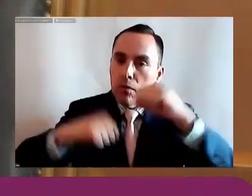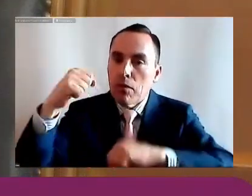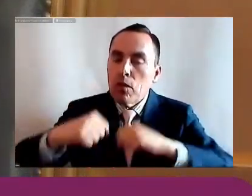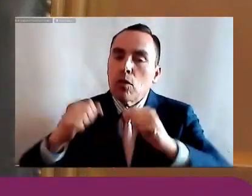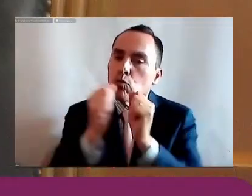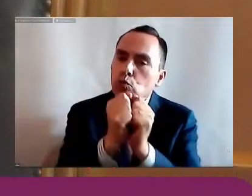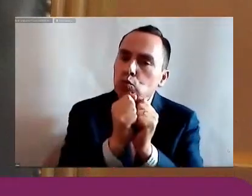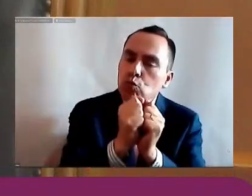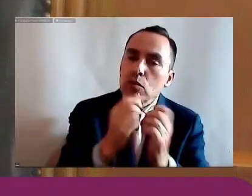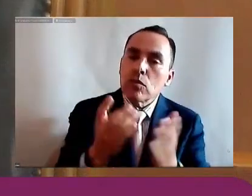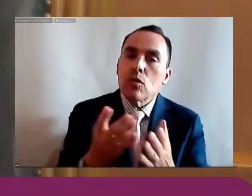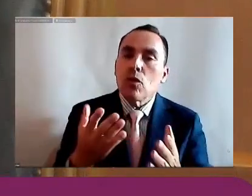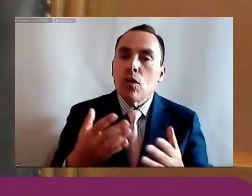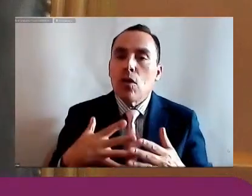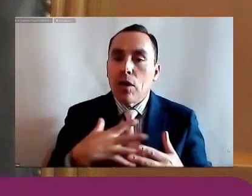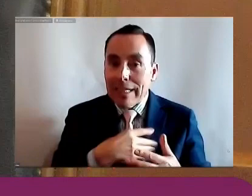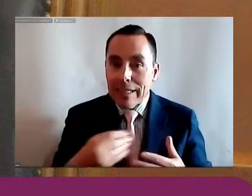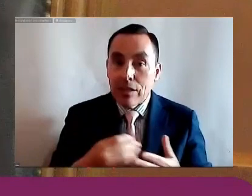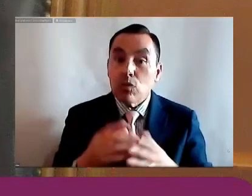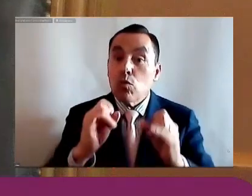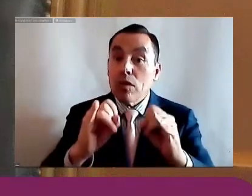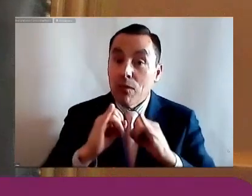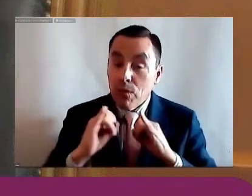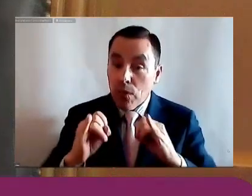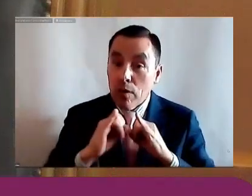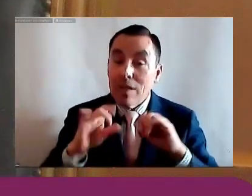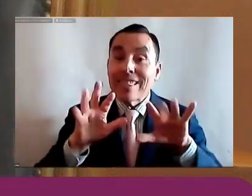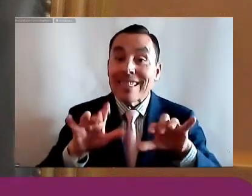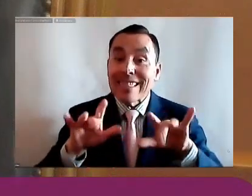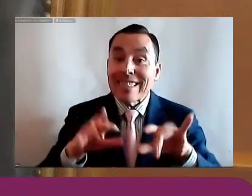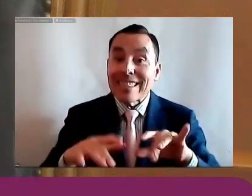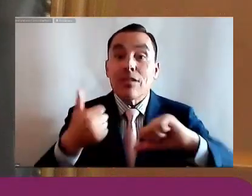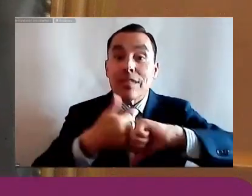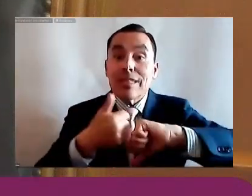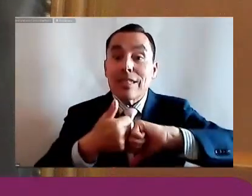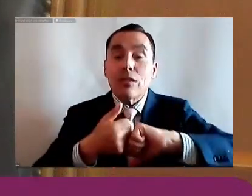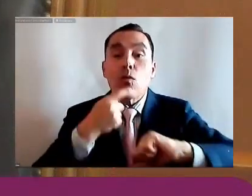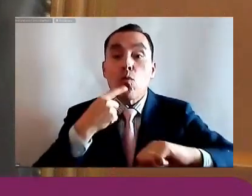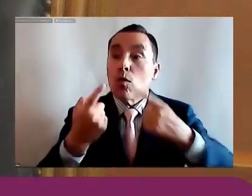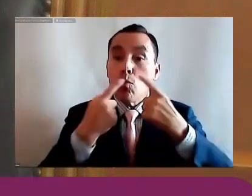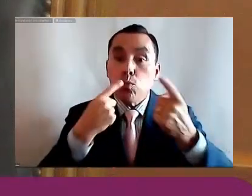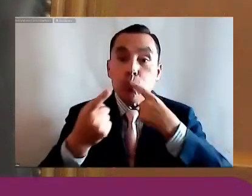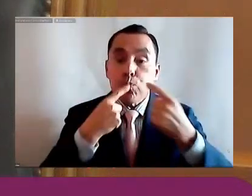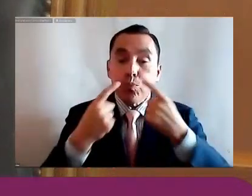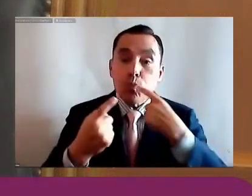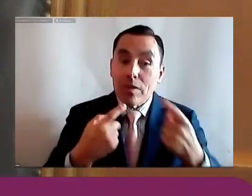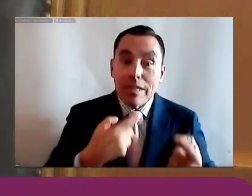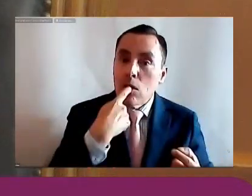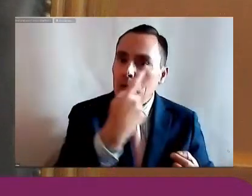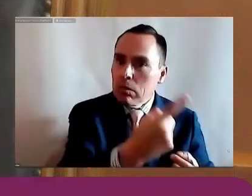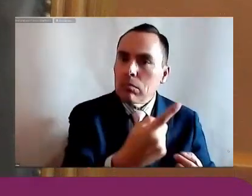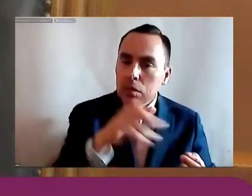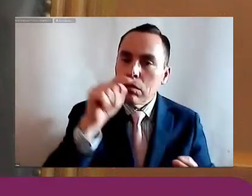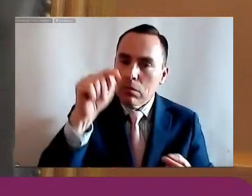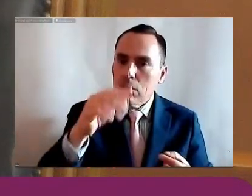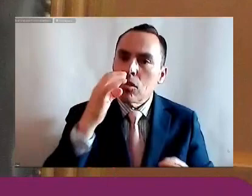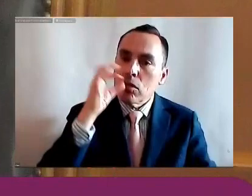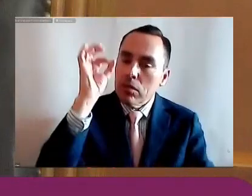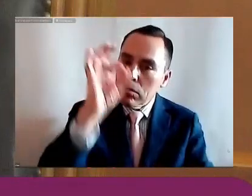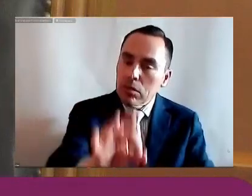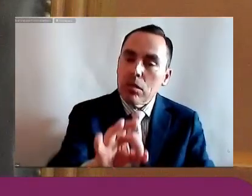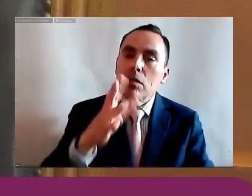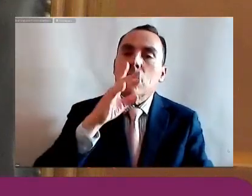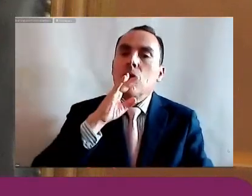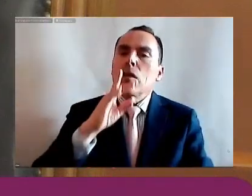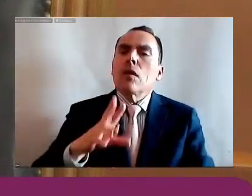eso yo lo leí también en un informe que hizo la Secretaría de Género con una consultora, en que lo que se reportaba